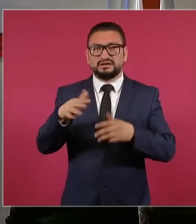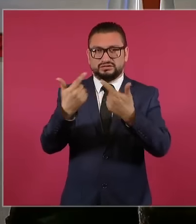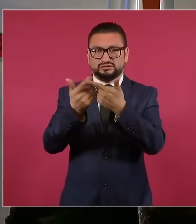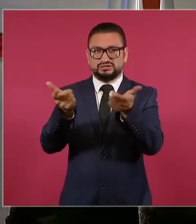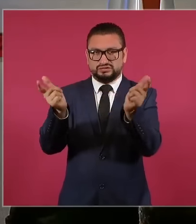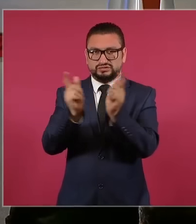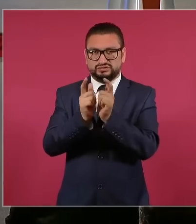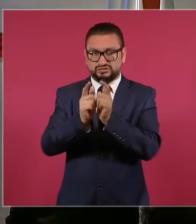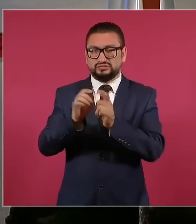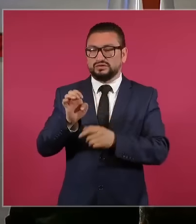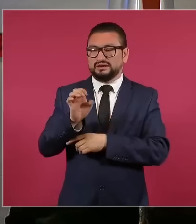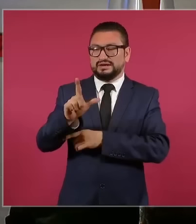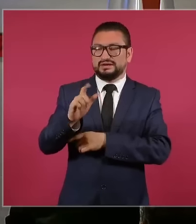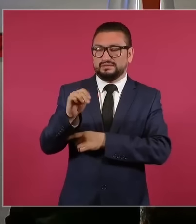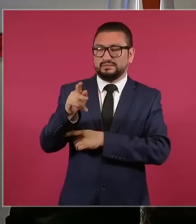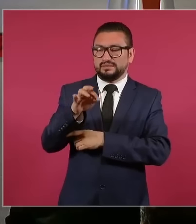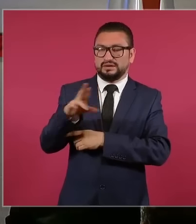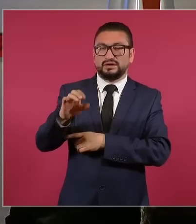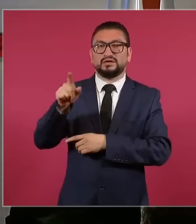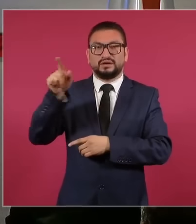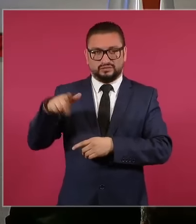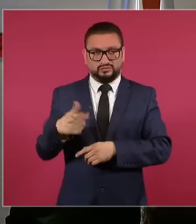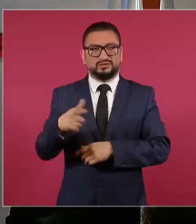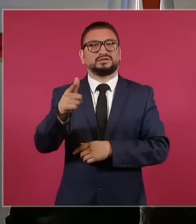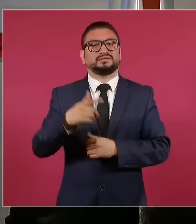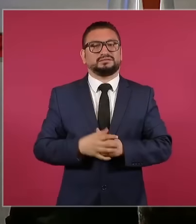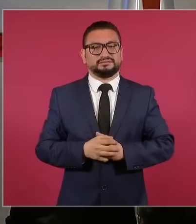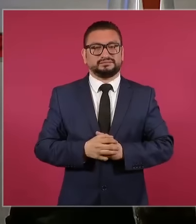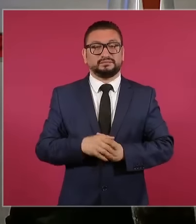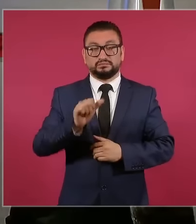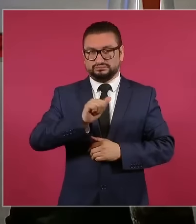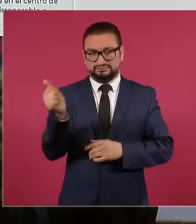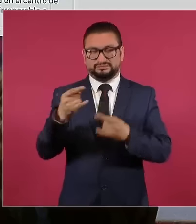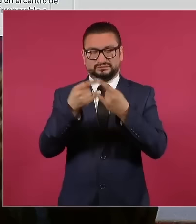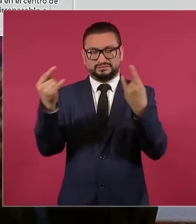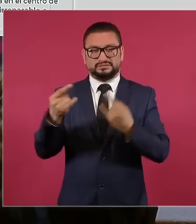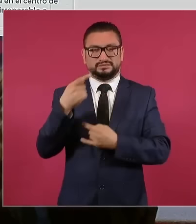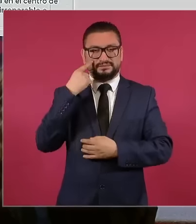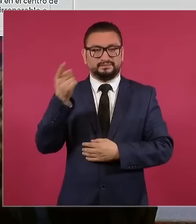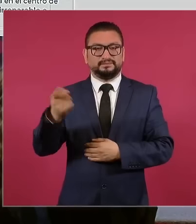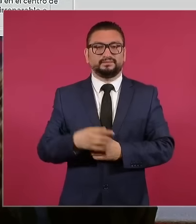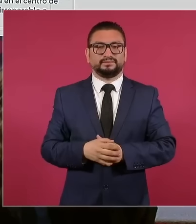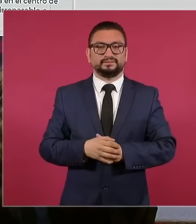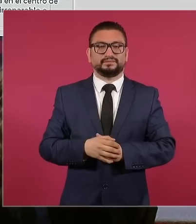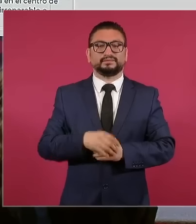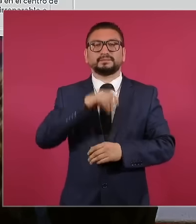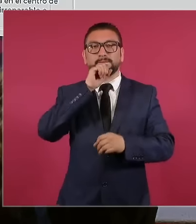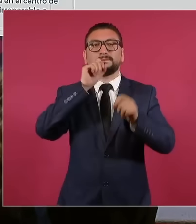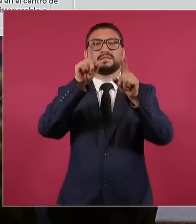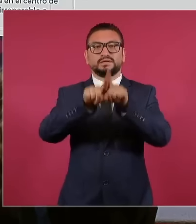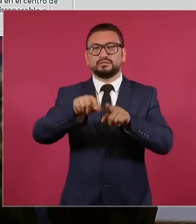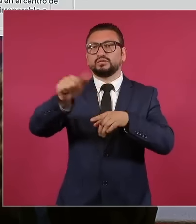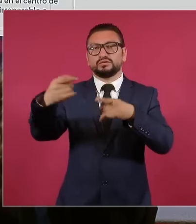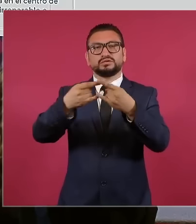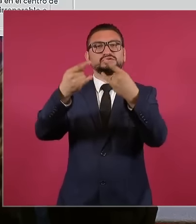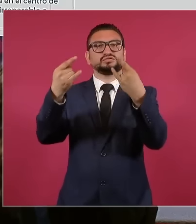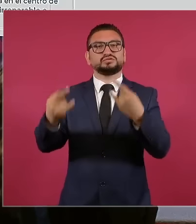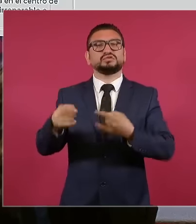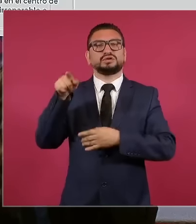el marro allá en Guanajuato adelante también está este otro caso en